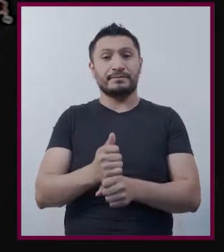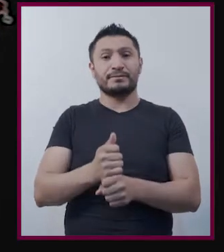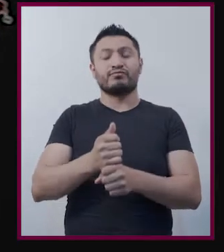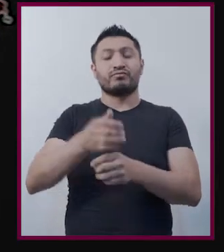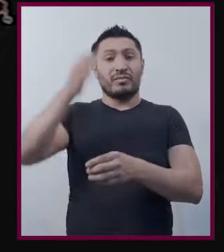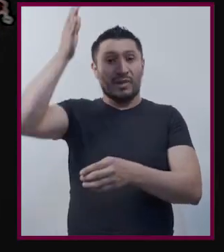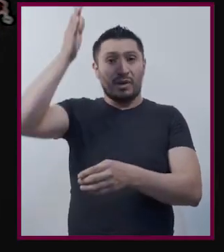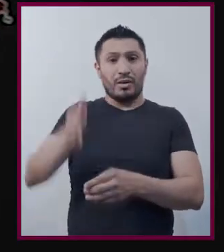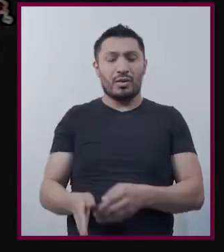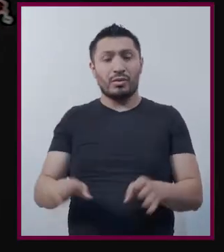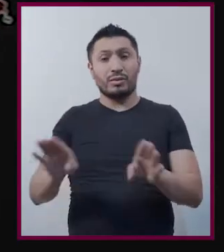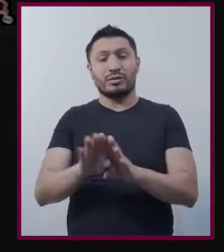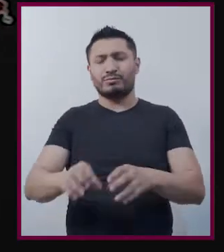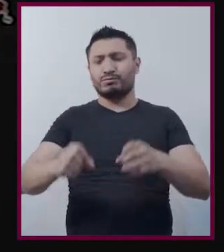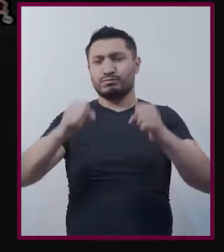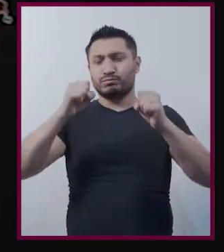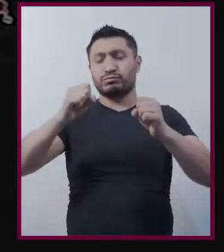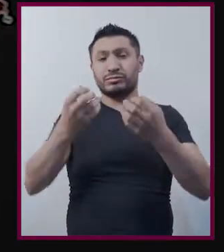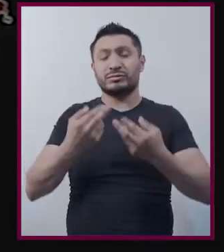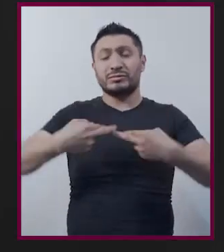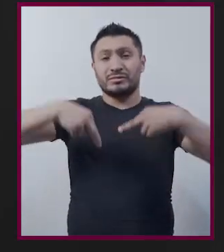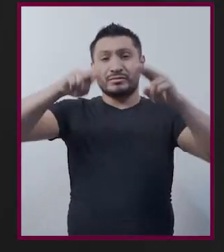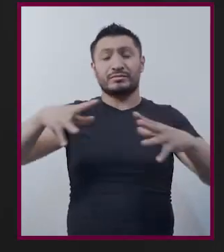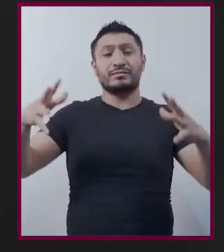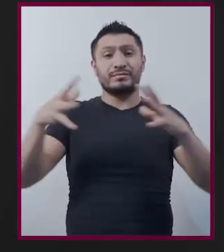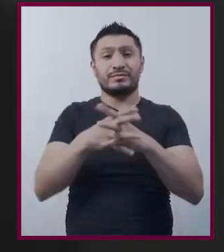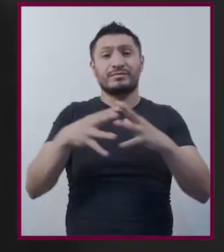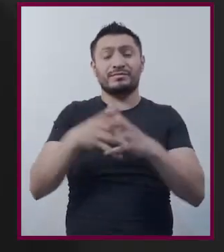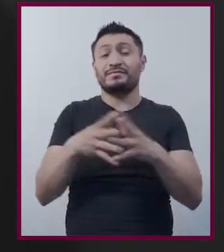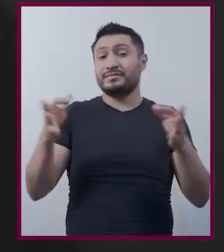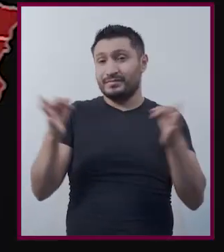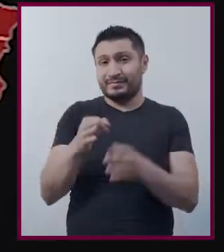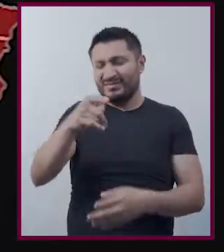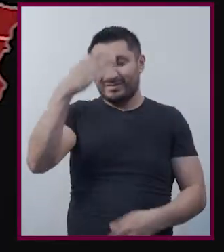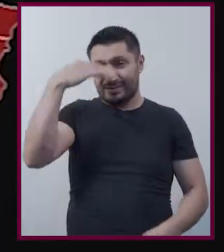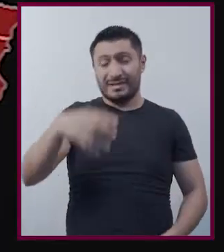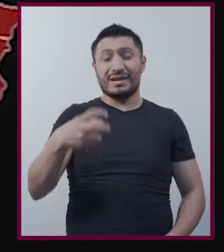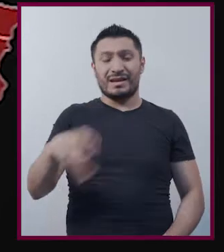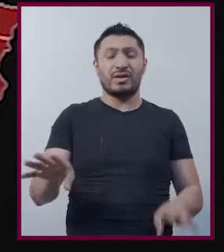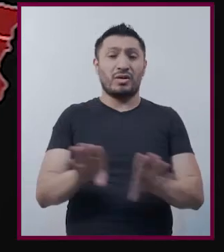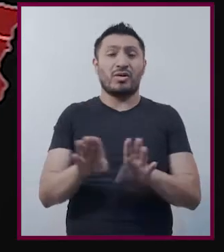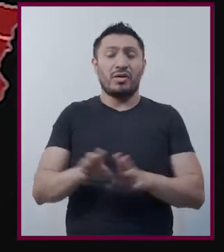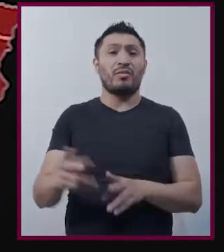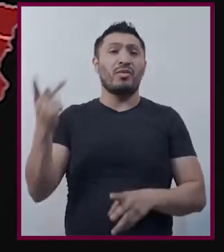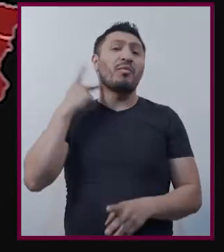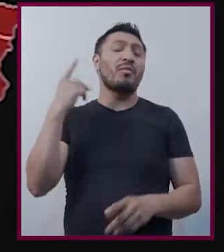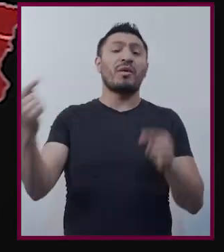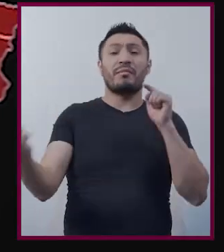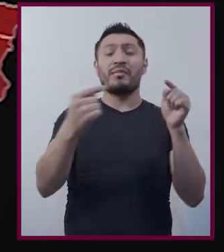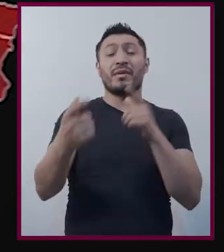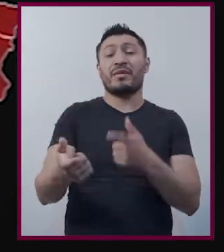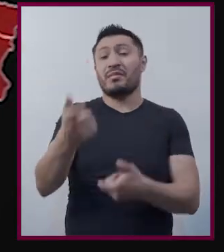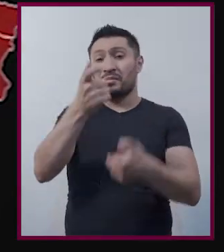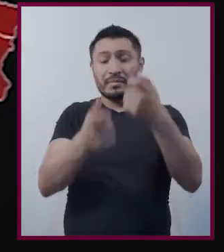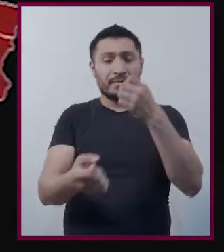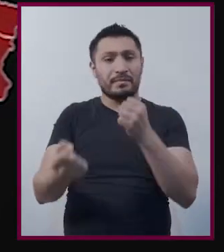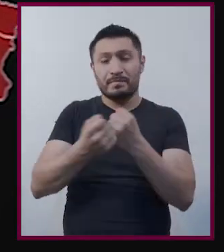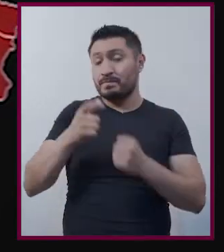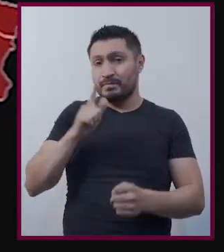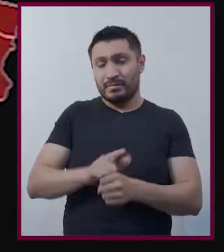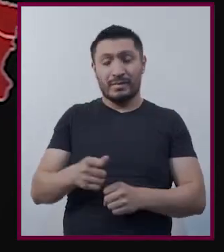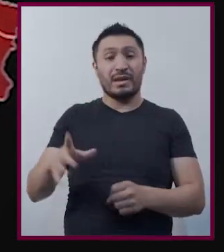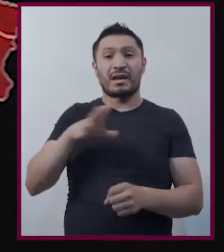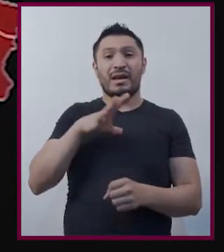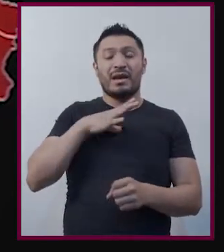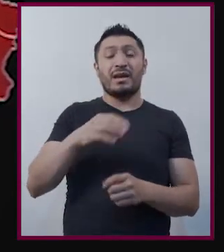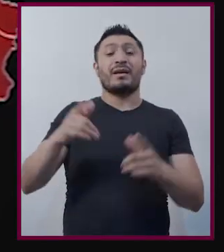convirtió entonces en un poderoso símbolo de la Guerra Fría. Ya sabes, ese duro enfrentamiento político, económico y social que